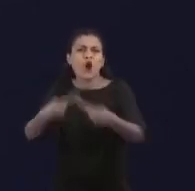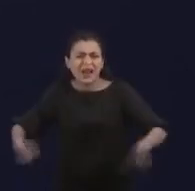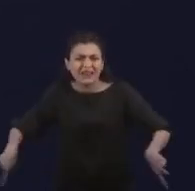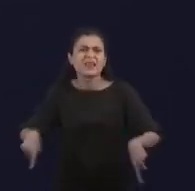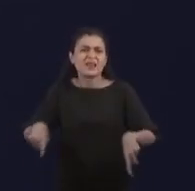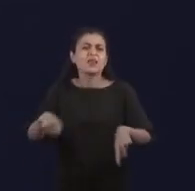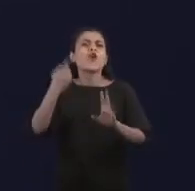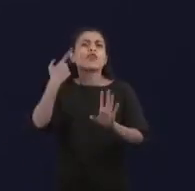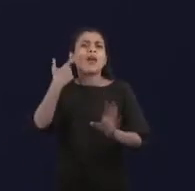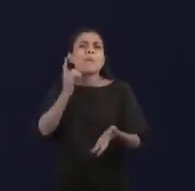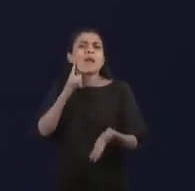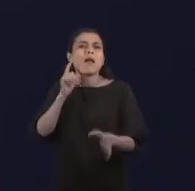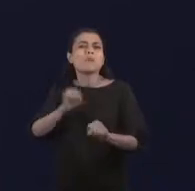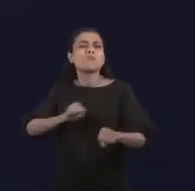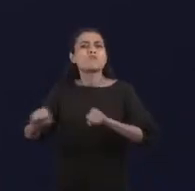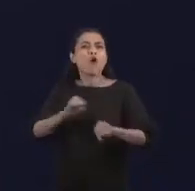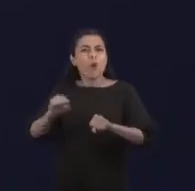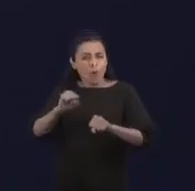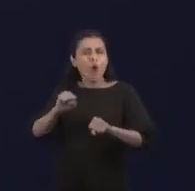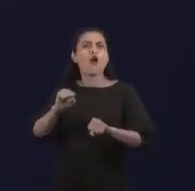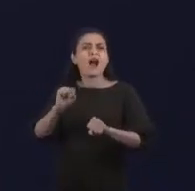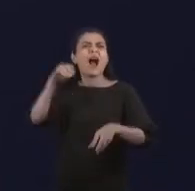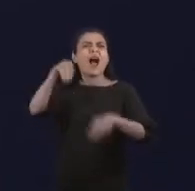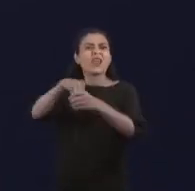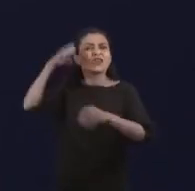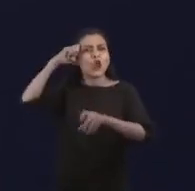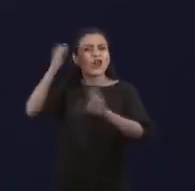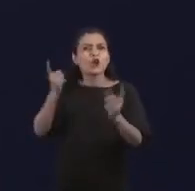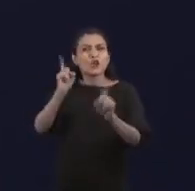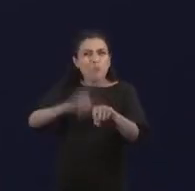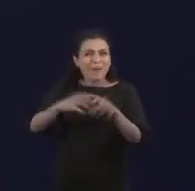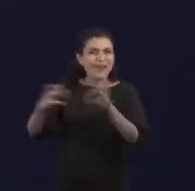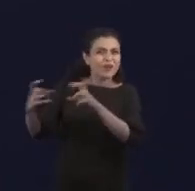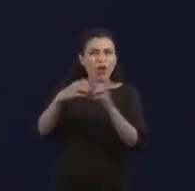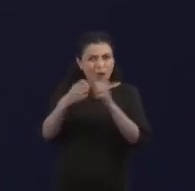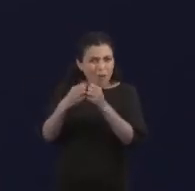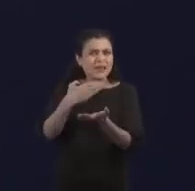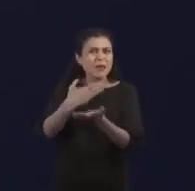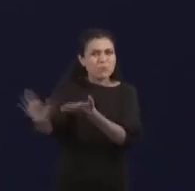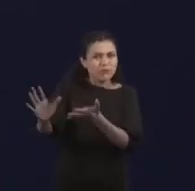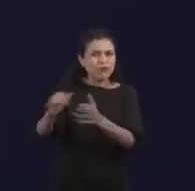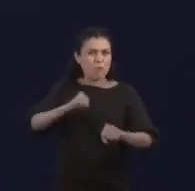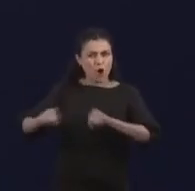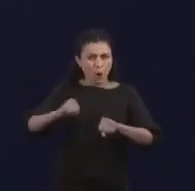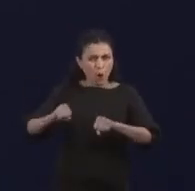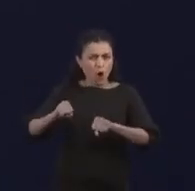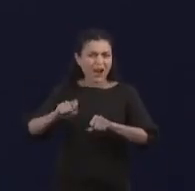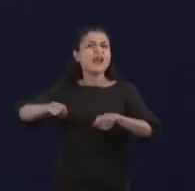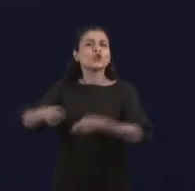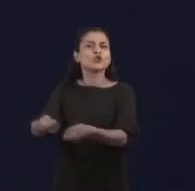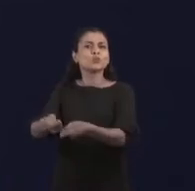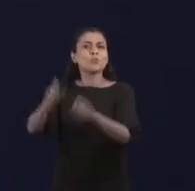intento de golpe de Estado durante el tratamiento en el Senado, con todo el desastre que eso acarrió.